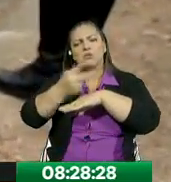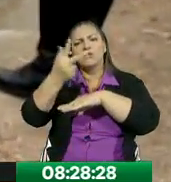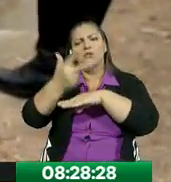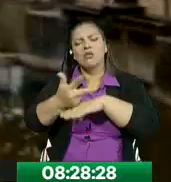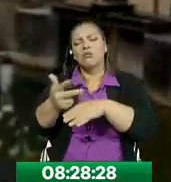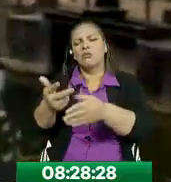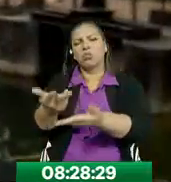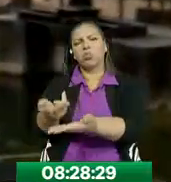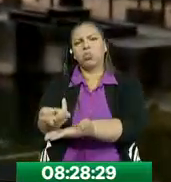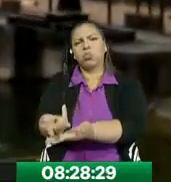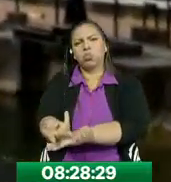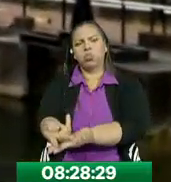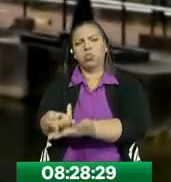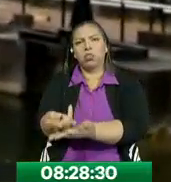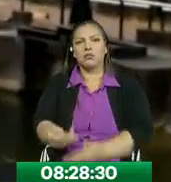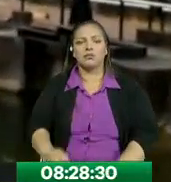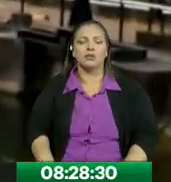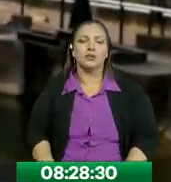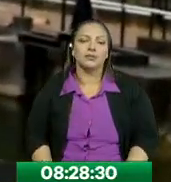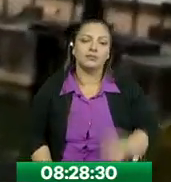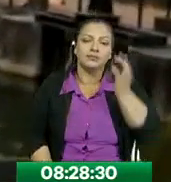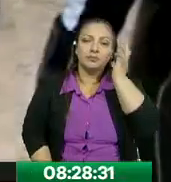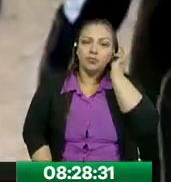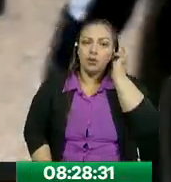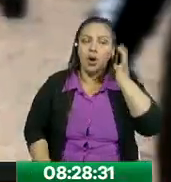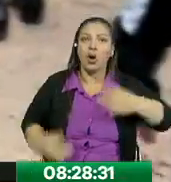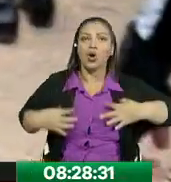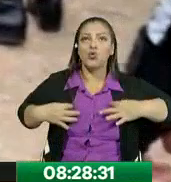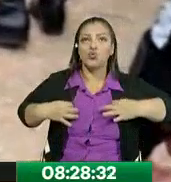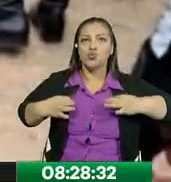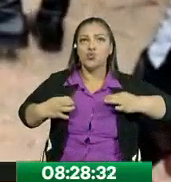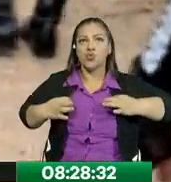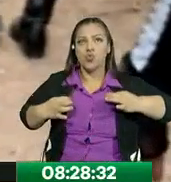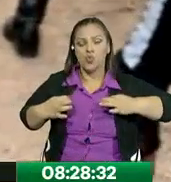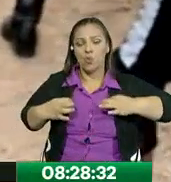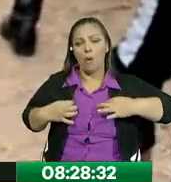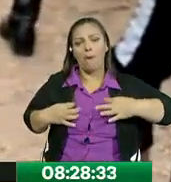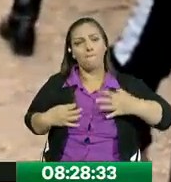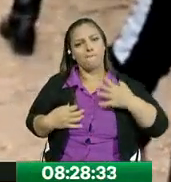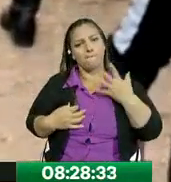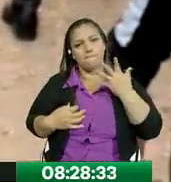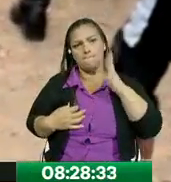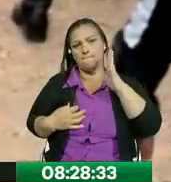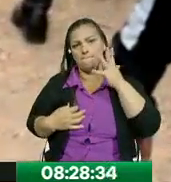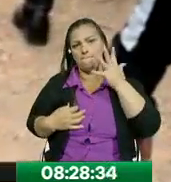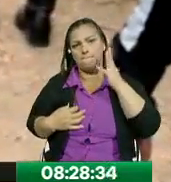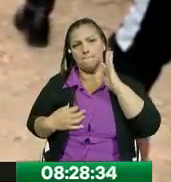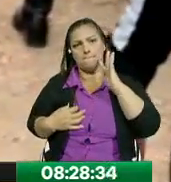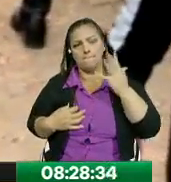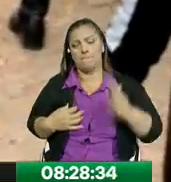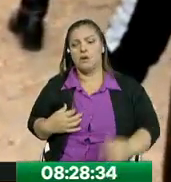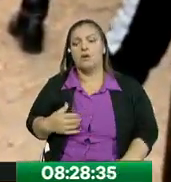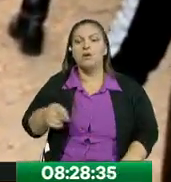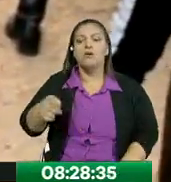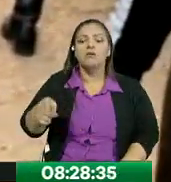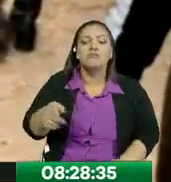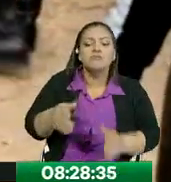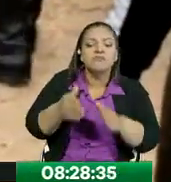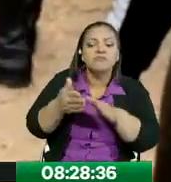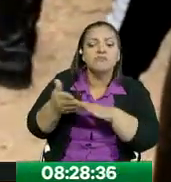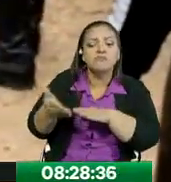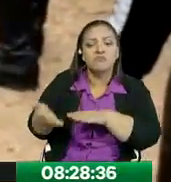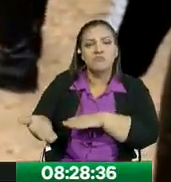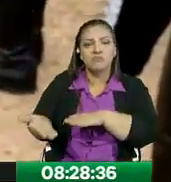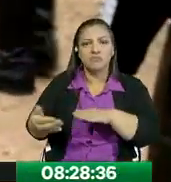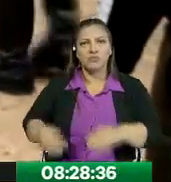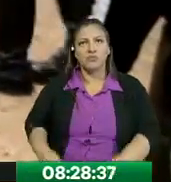El cuerpo semidesnudo de una mujer fue visto flotando en las aguas de un canal de riego en el recinto Vigío, en el cantón Ventanas.